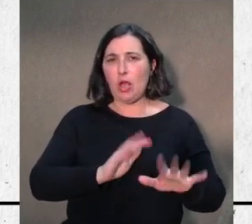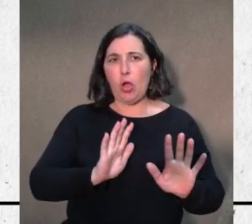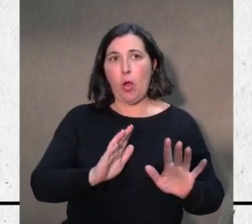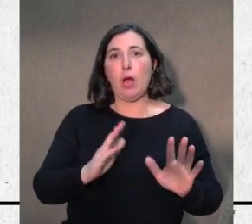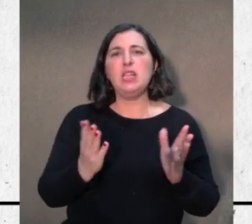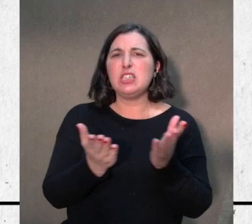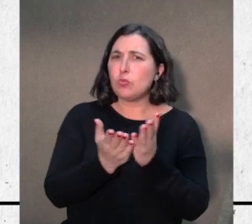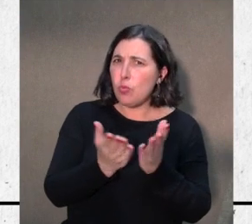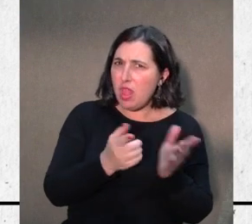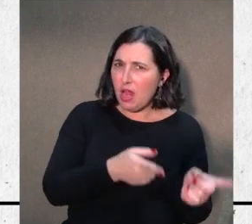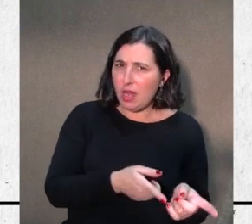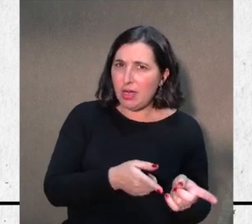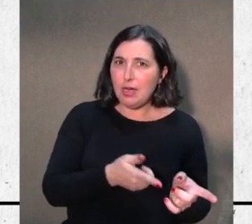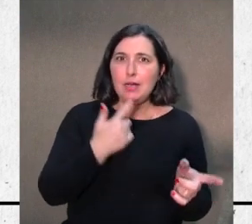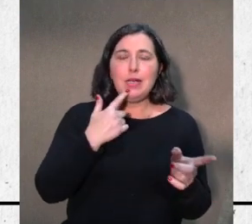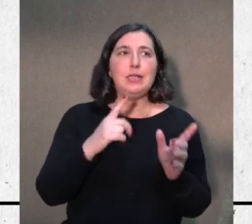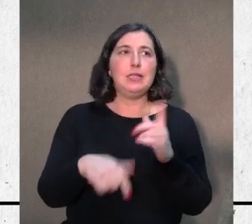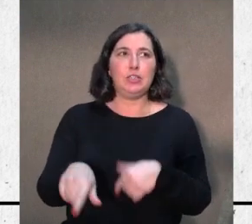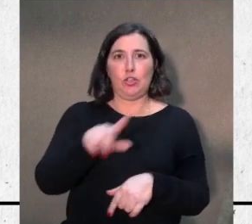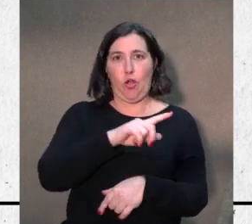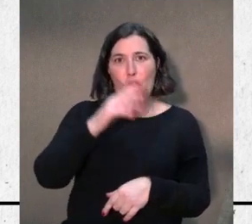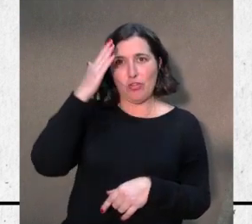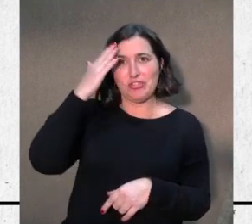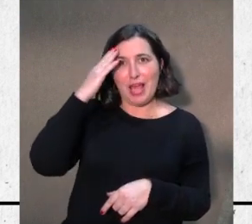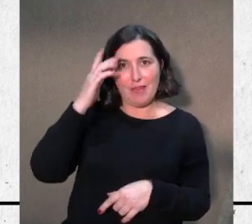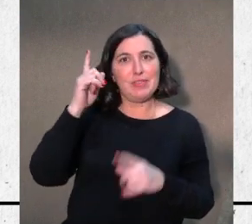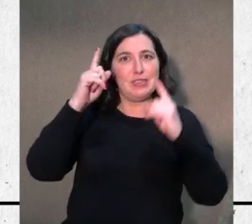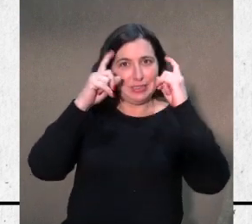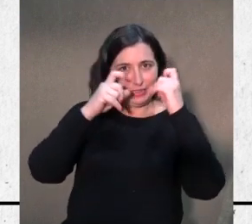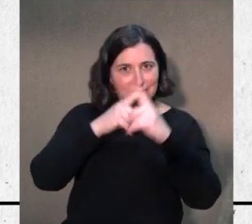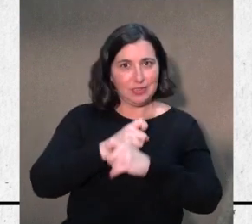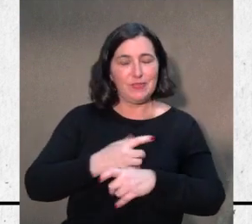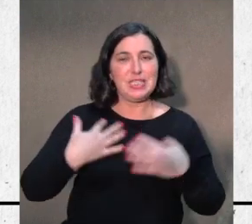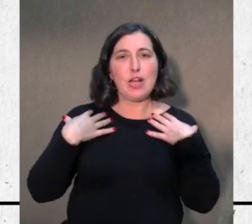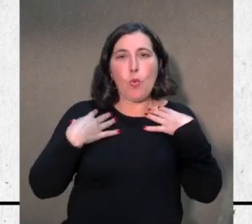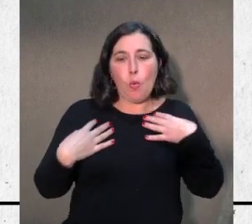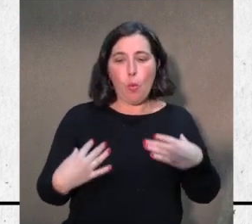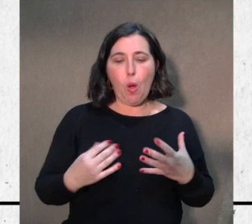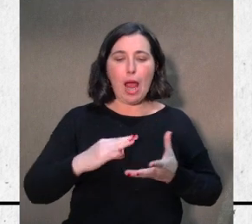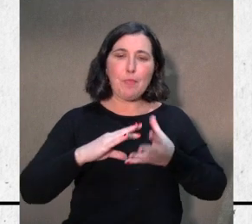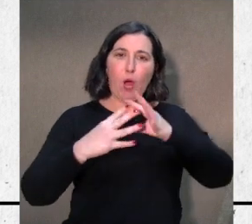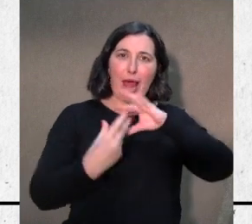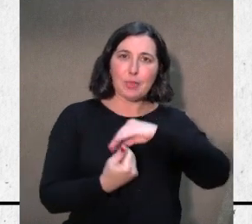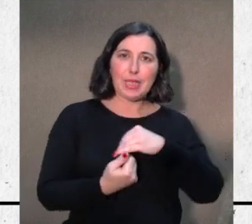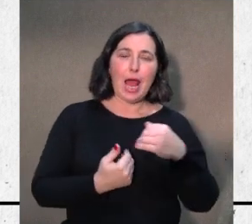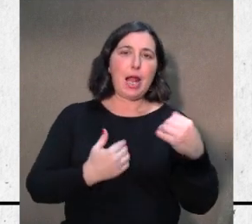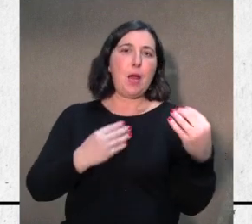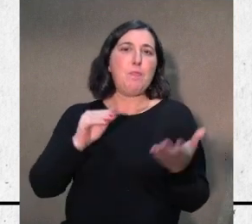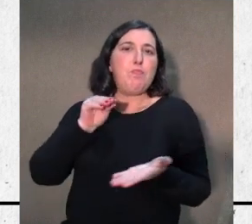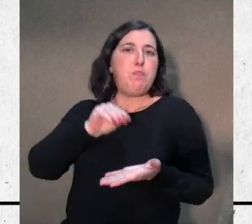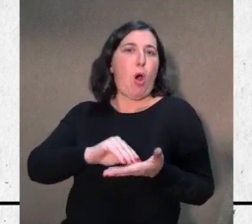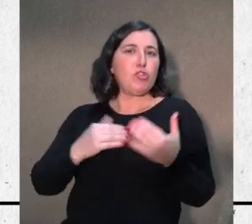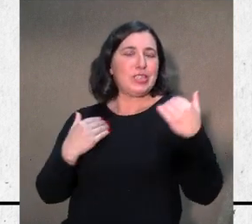que el cuerpo se tiene que adaptar a una posición antinatural. A mí a veces me picaban las piernas porque me venía como